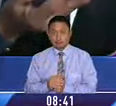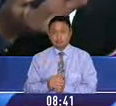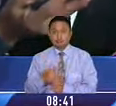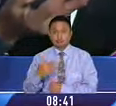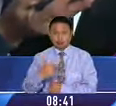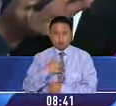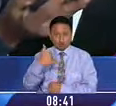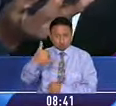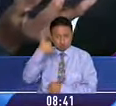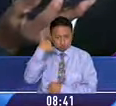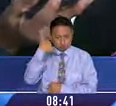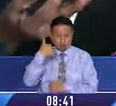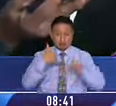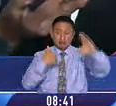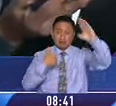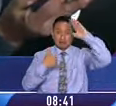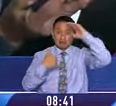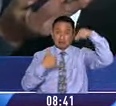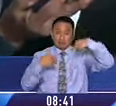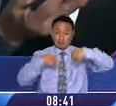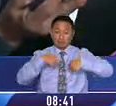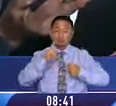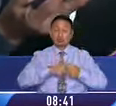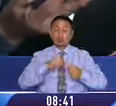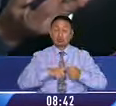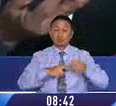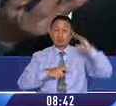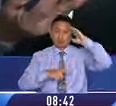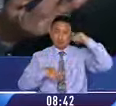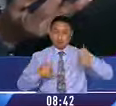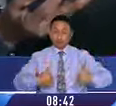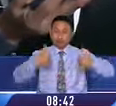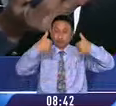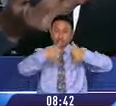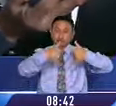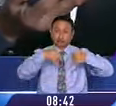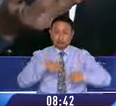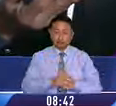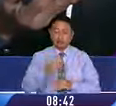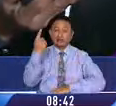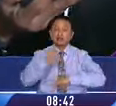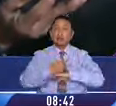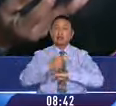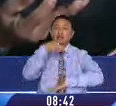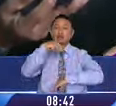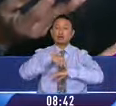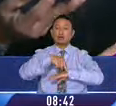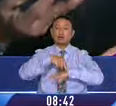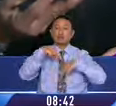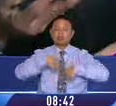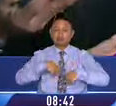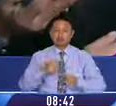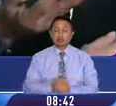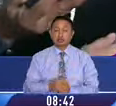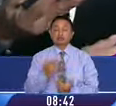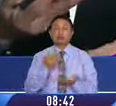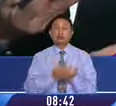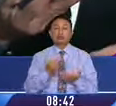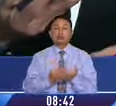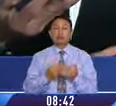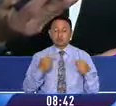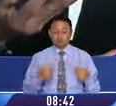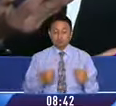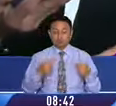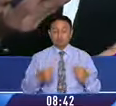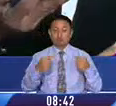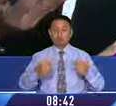llamar directamente al comandante que está a cargo del Distrito Metropolitano de Quito para que fijemos día y hora de las reuniones periódicas